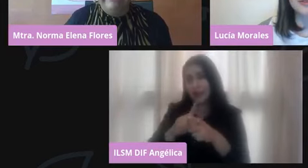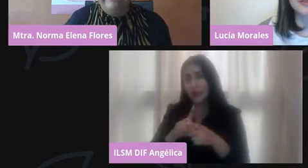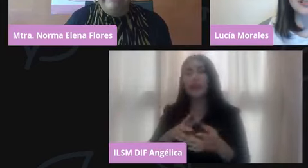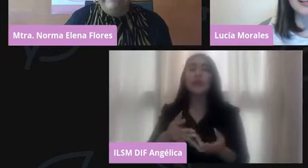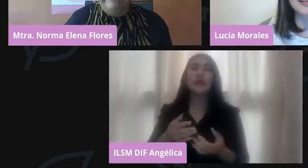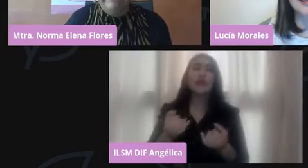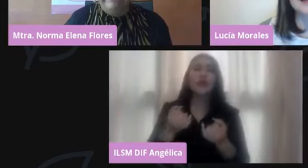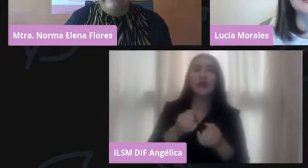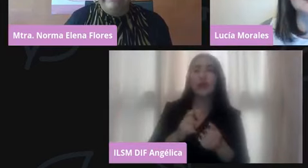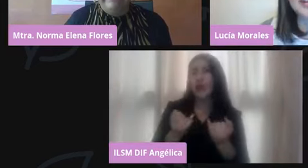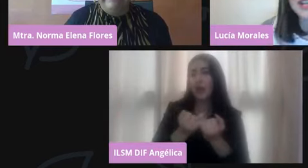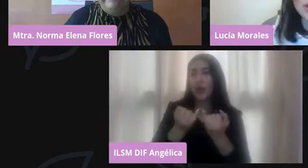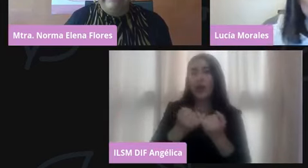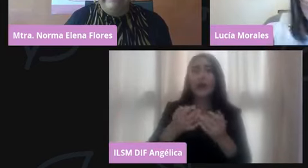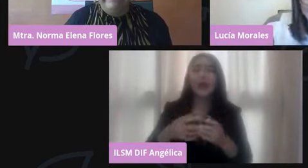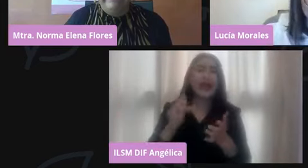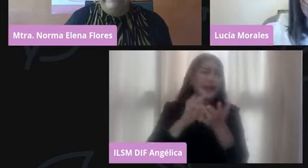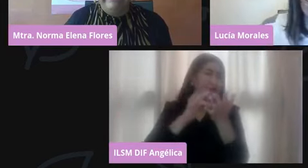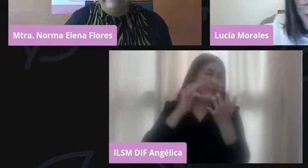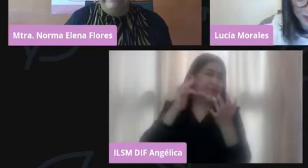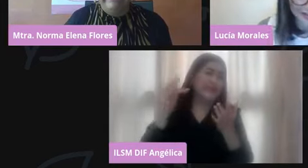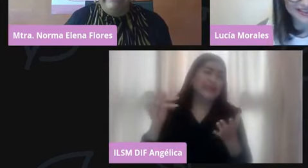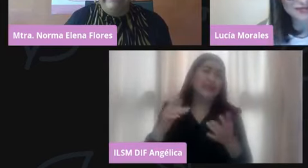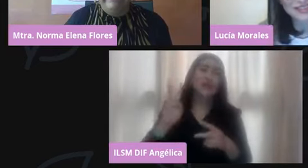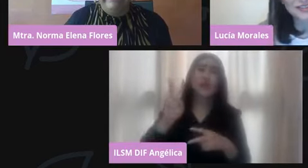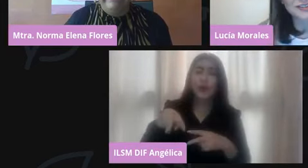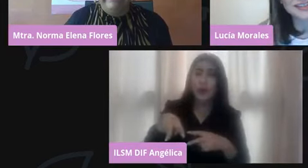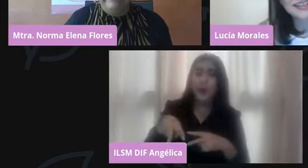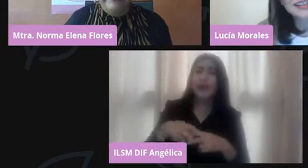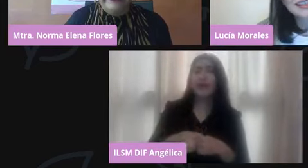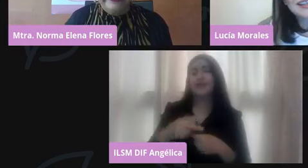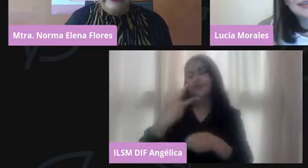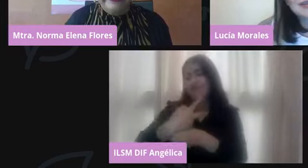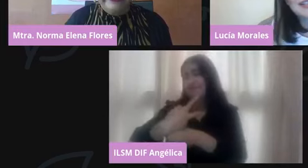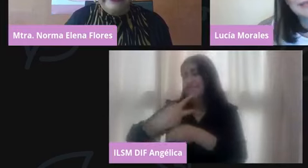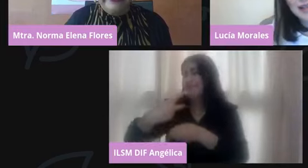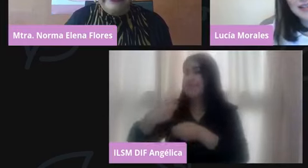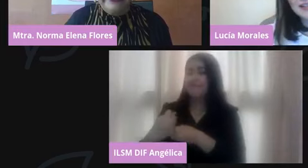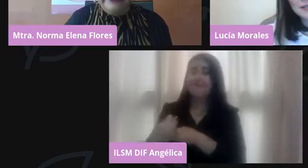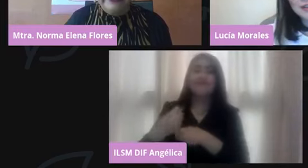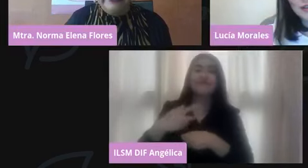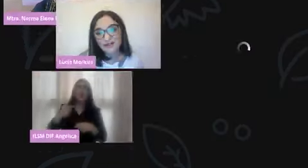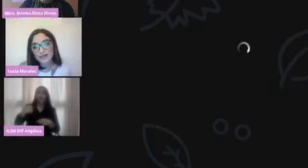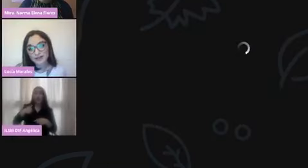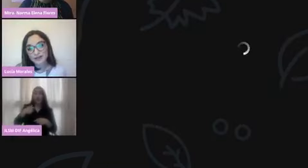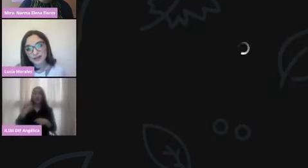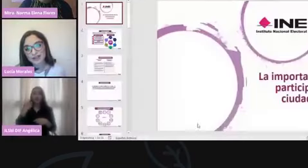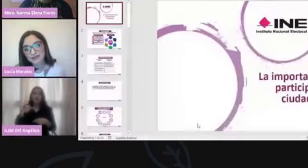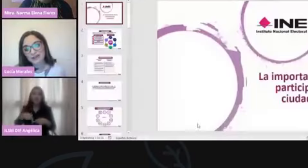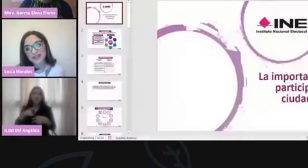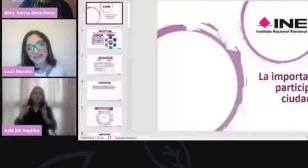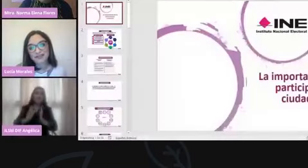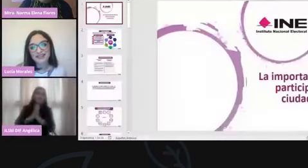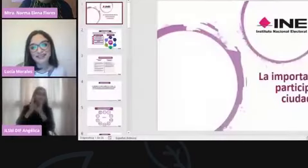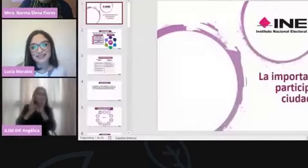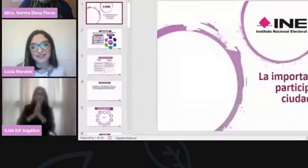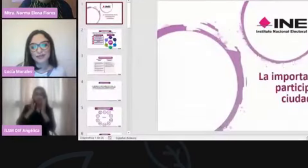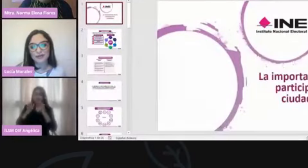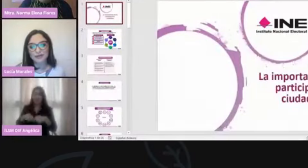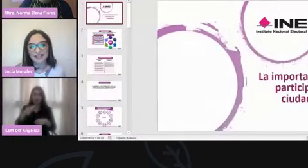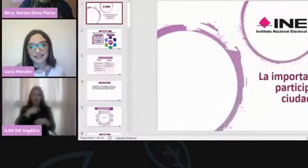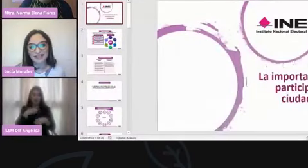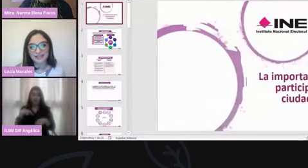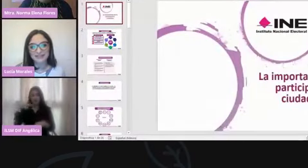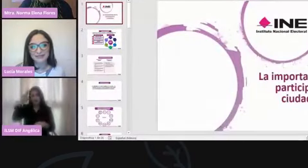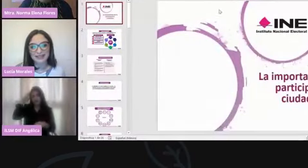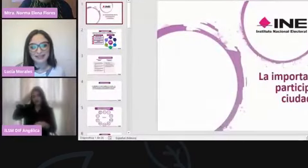Participación Ciudadana. Agradezco enormemente, enormemente la invitación a participar en este espacio de reflexión, como bien lo mencionaba Norma, ya había tenido